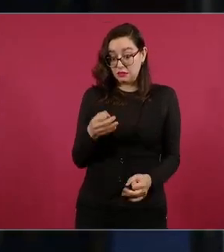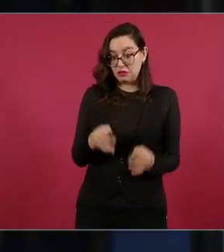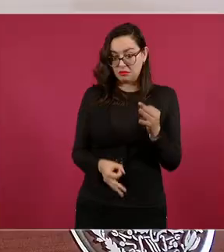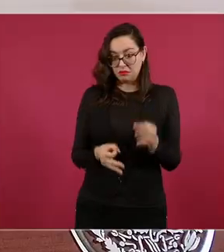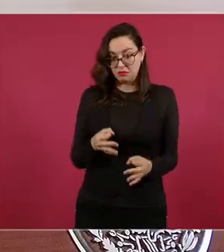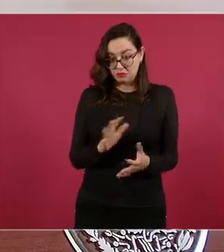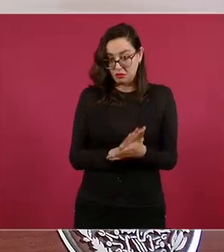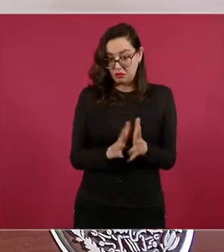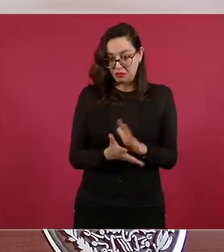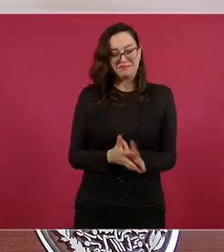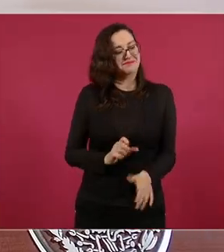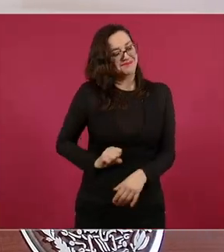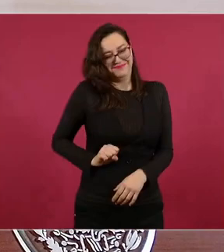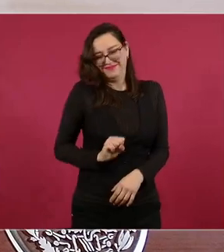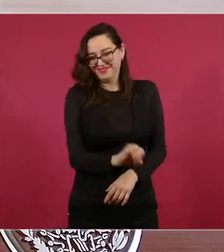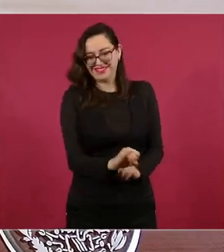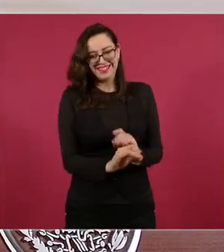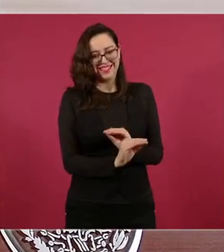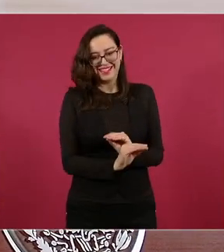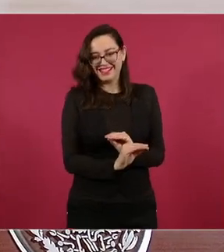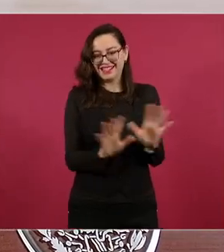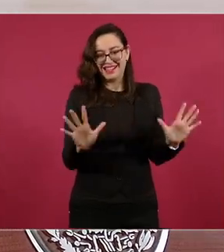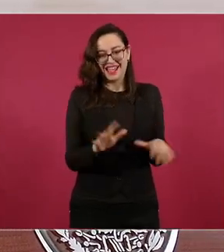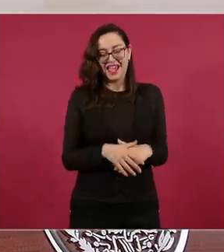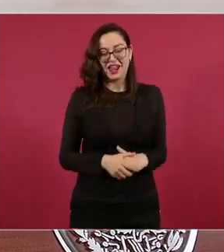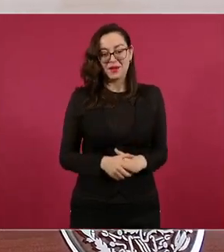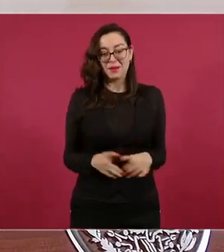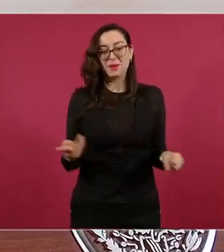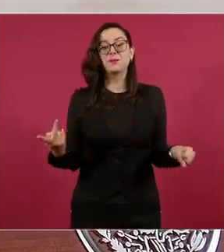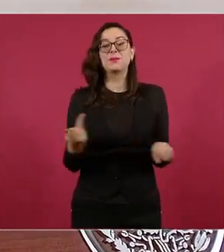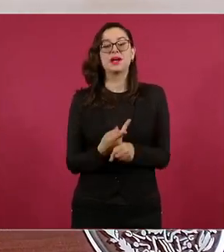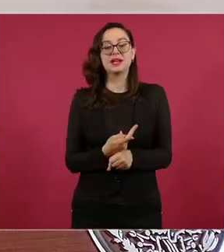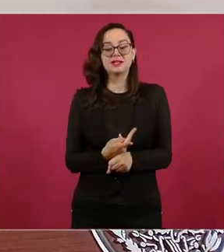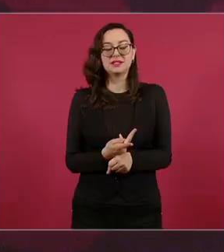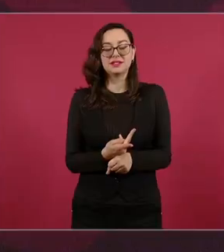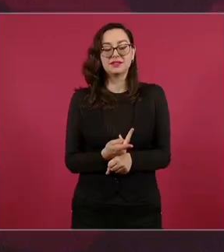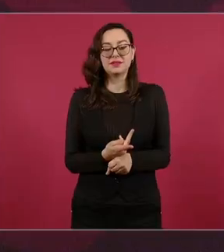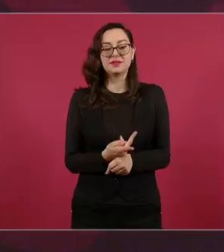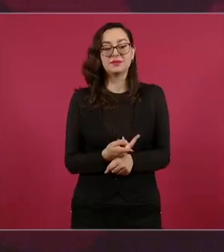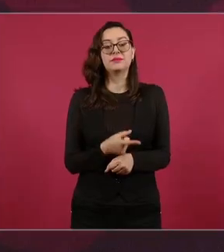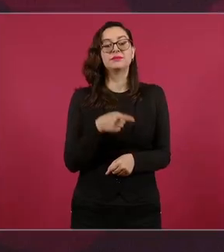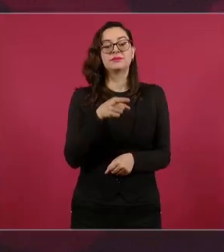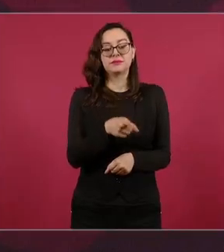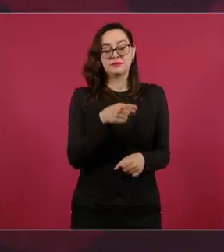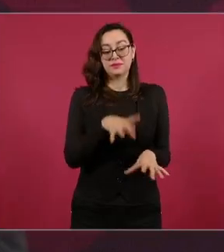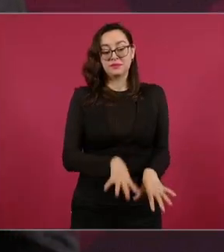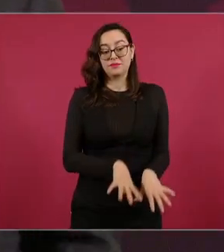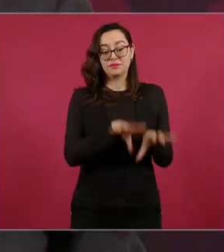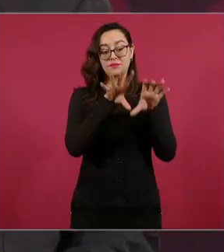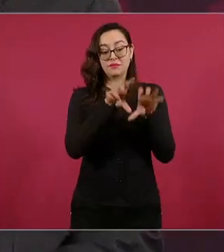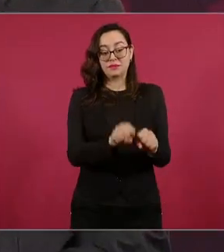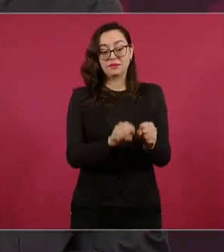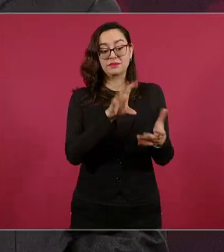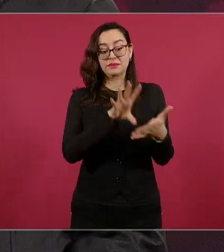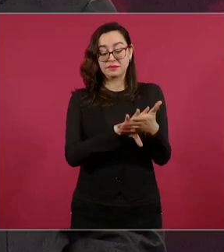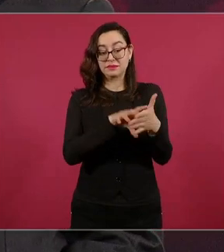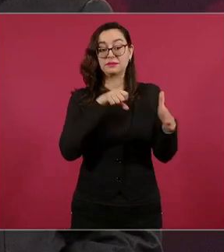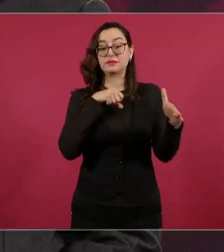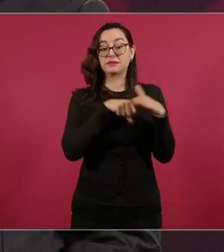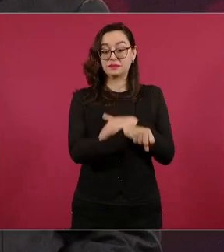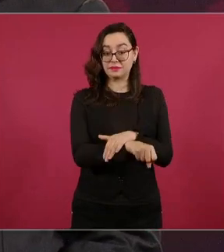duda, pero es que estaba en el tránsito de la entrega